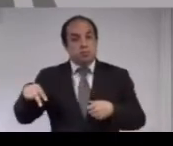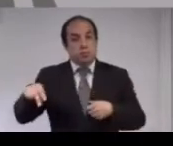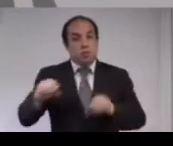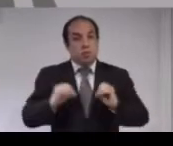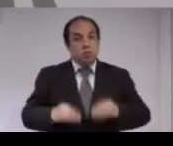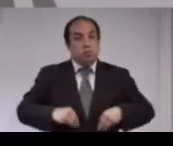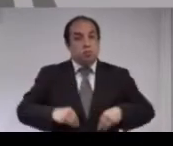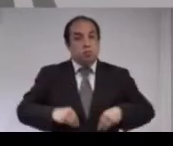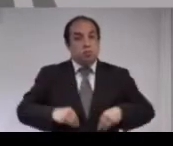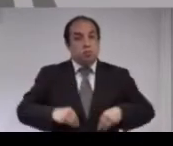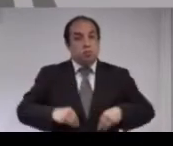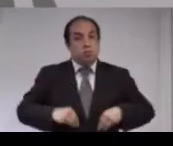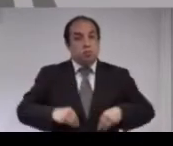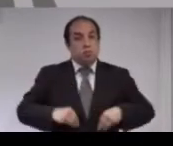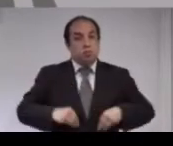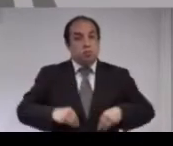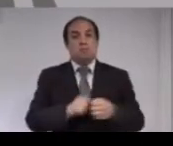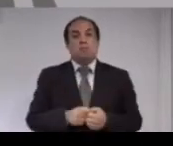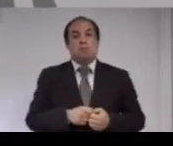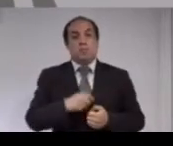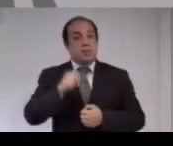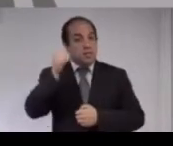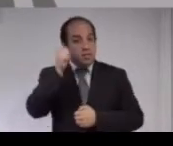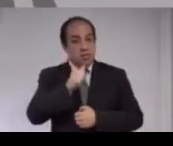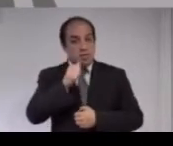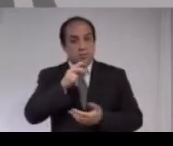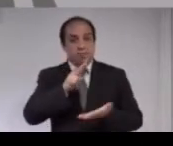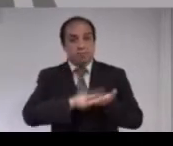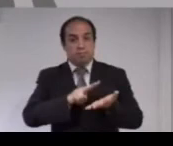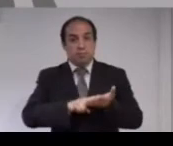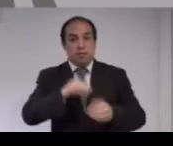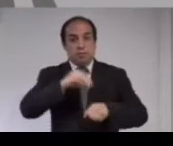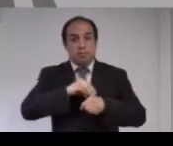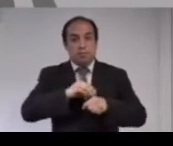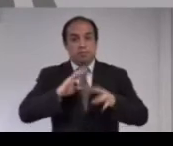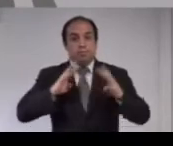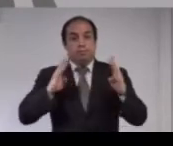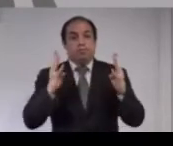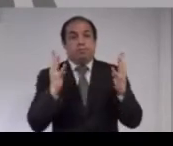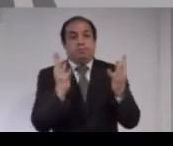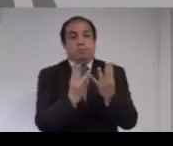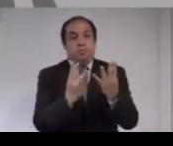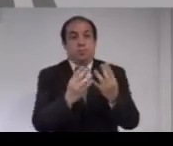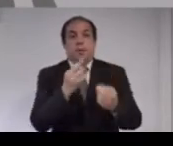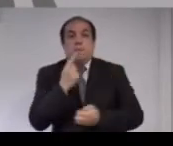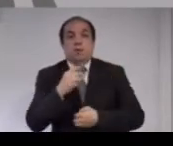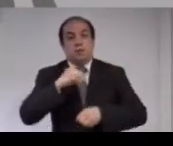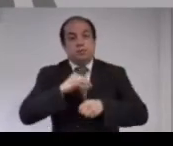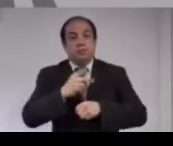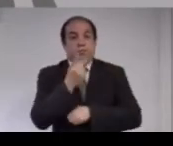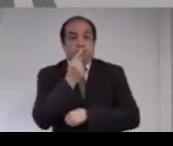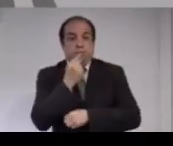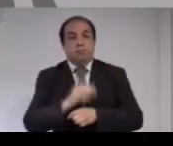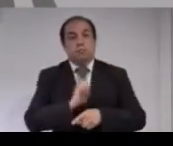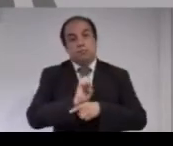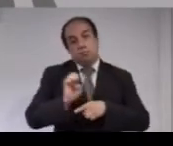zona. Entonces, nuestro objetivo, poner una valla era mejor que poner policías.